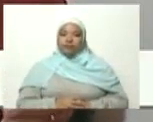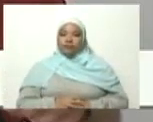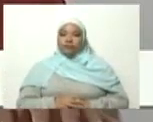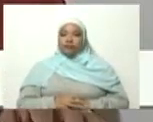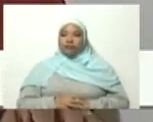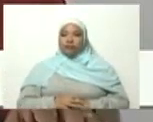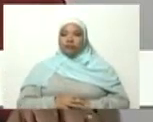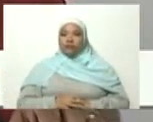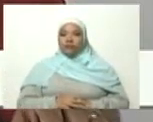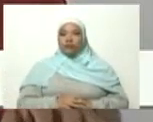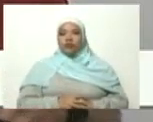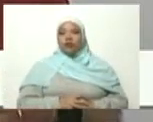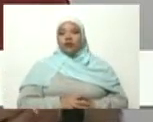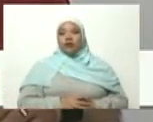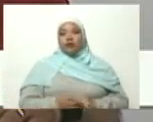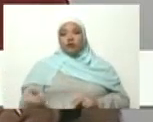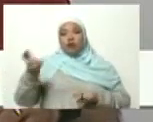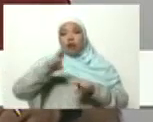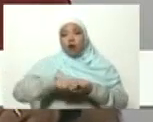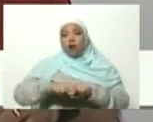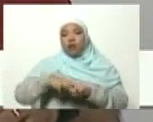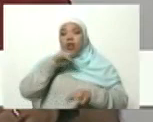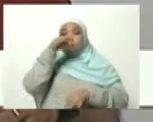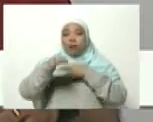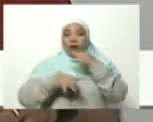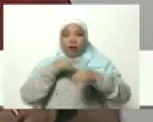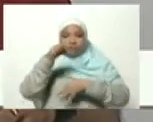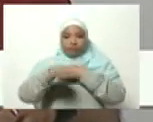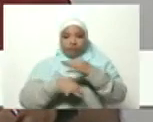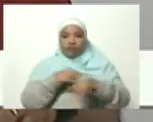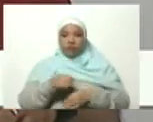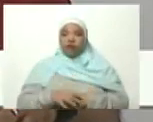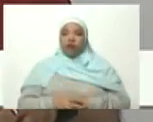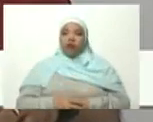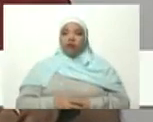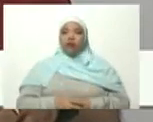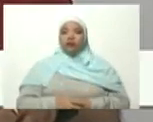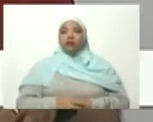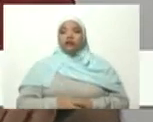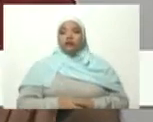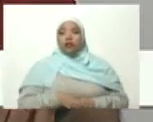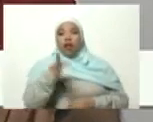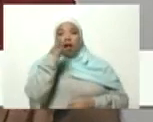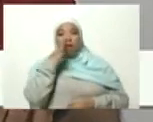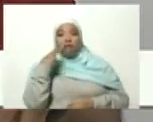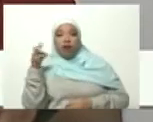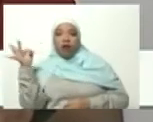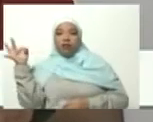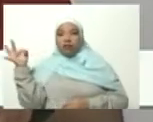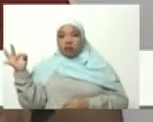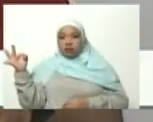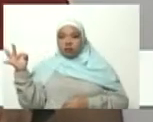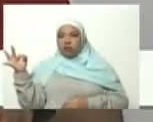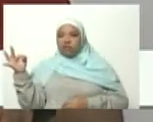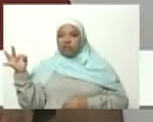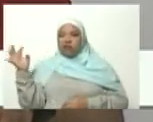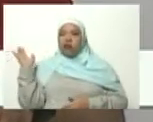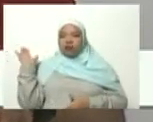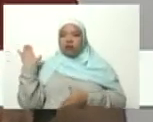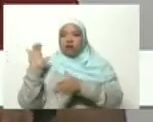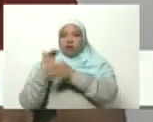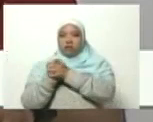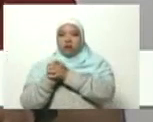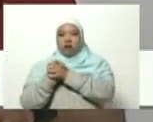política. Luego de sentarse a conversar, por allá en Francia, la soberanísima